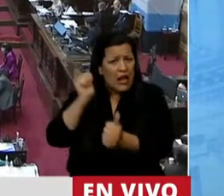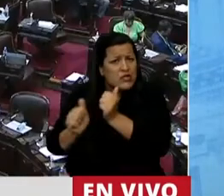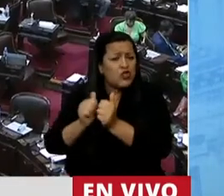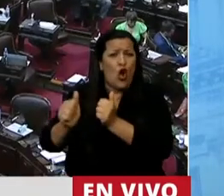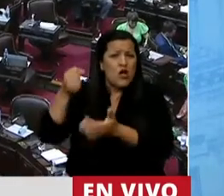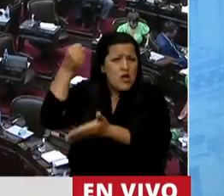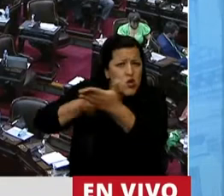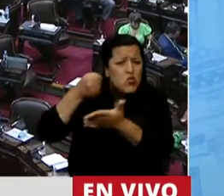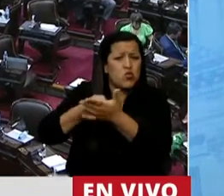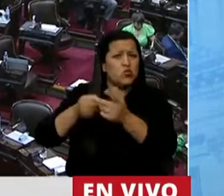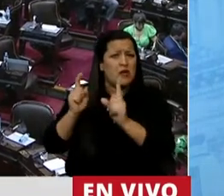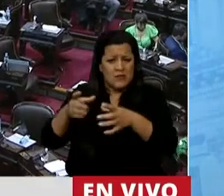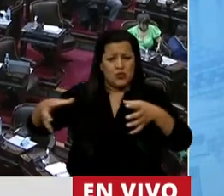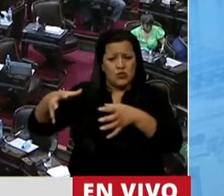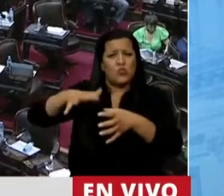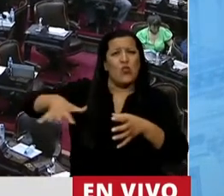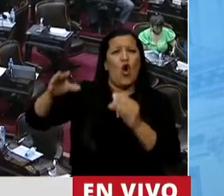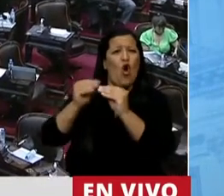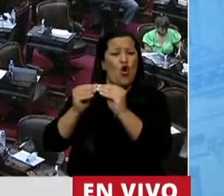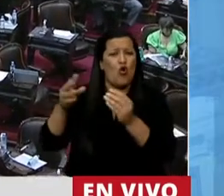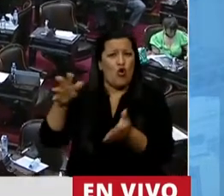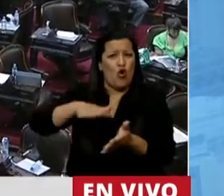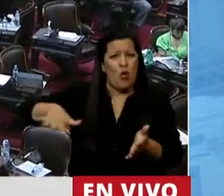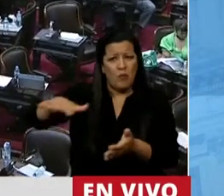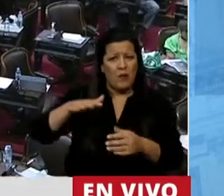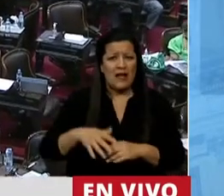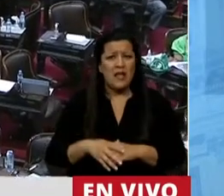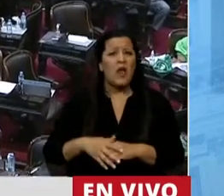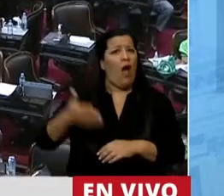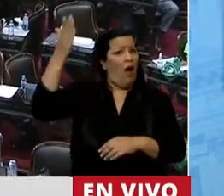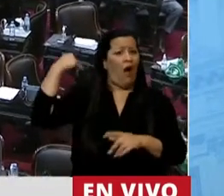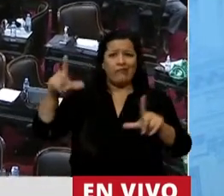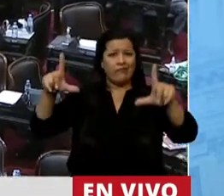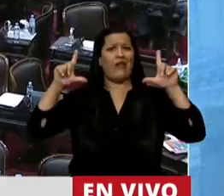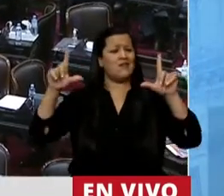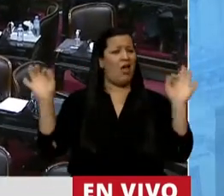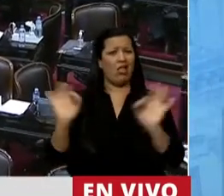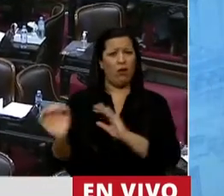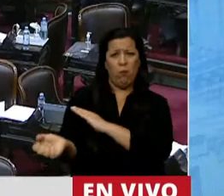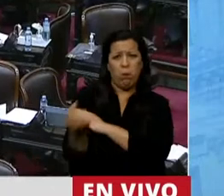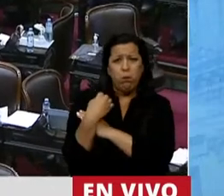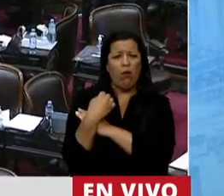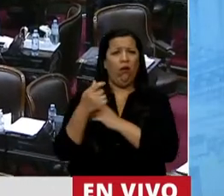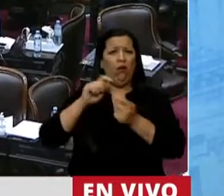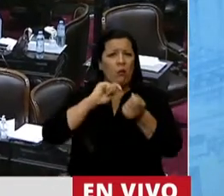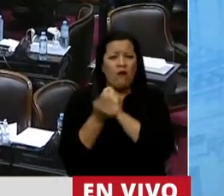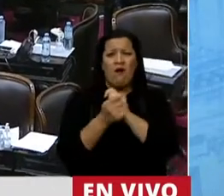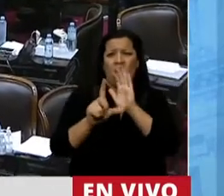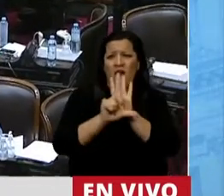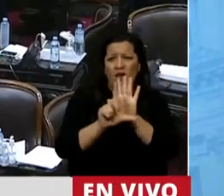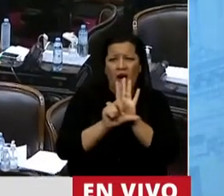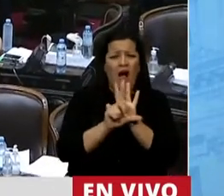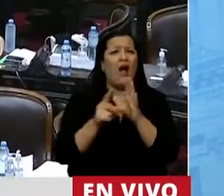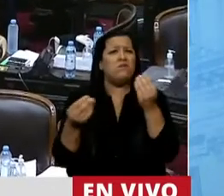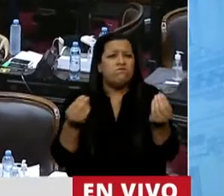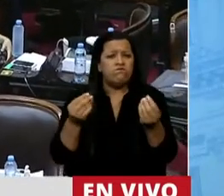las compañeras. La historia oficial nos ha negado ese protagonismo y ha limitado a modificaciones legales que